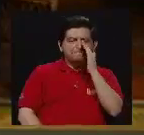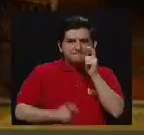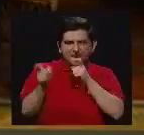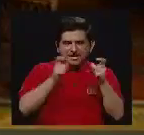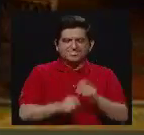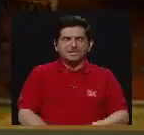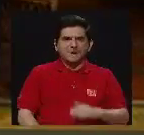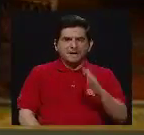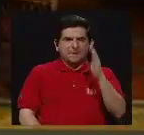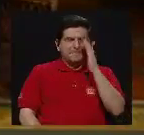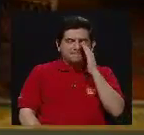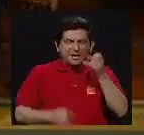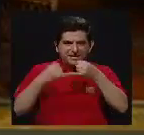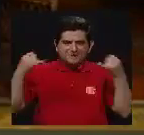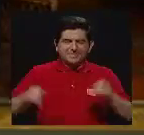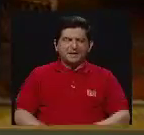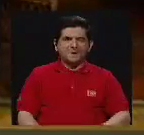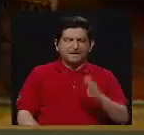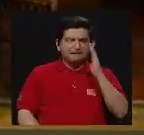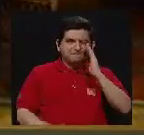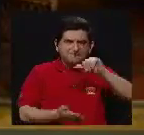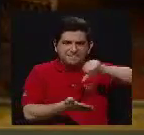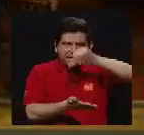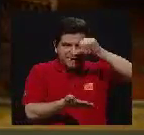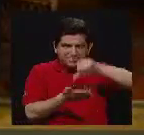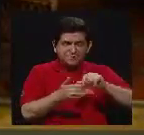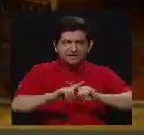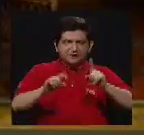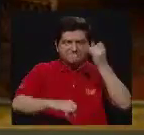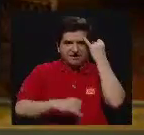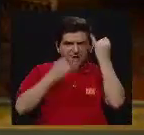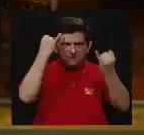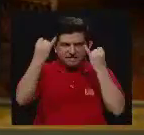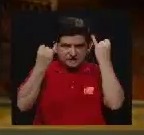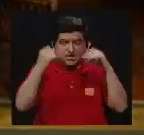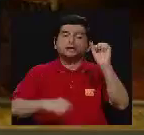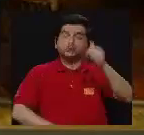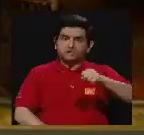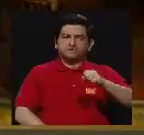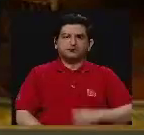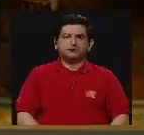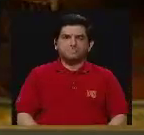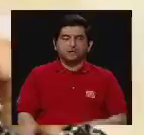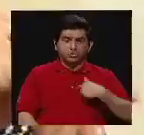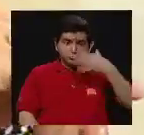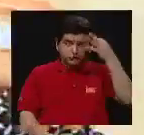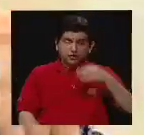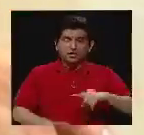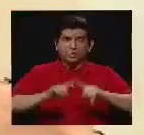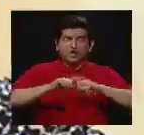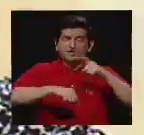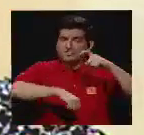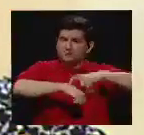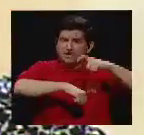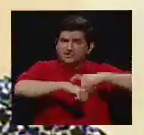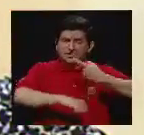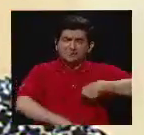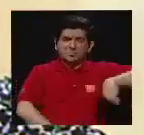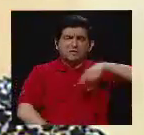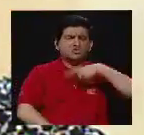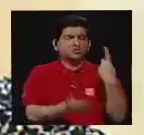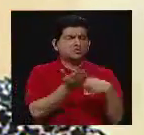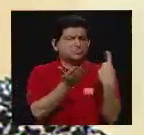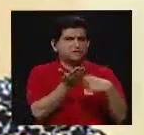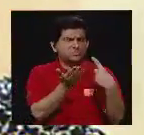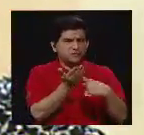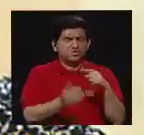Matriarcado, matrilineado, matricentrismo son conceptos diferentes. Sí. Yo creo que un punto que en algunos otros momentos